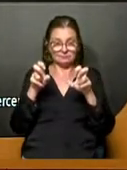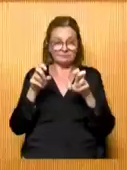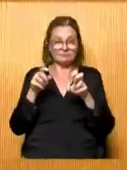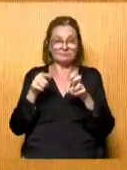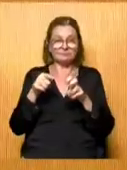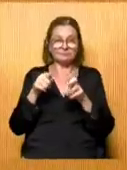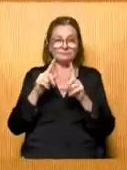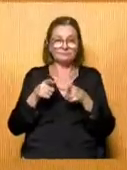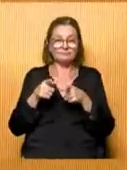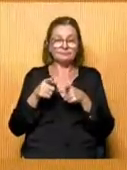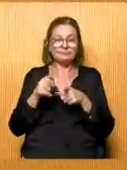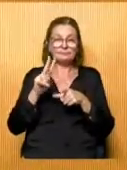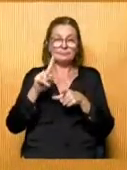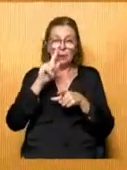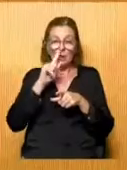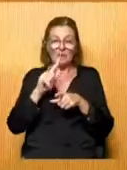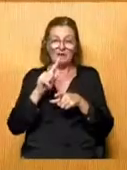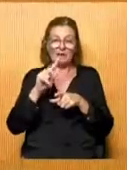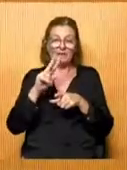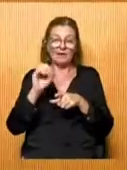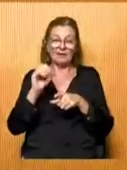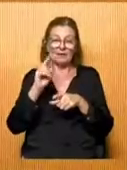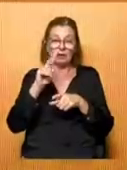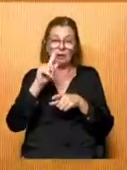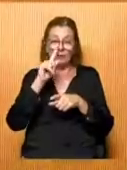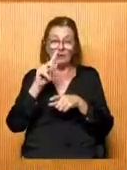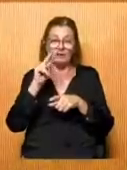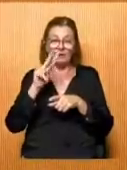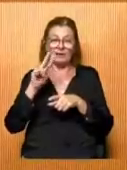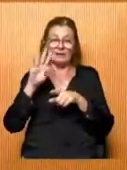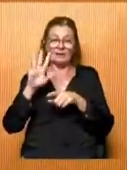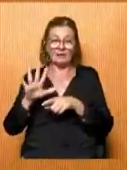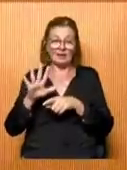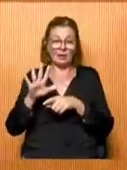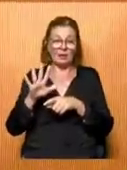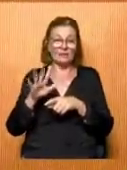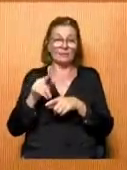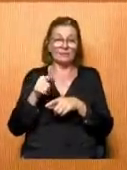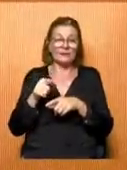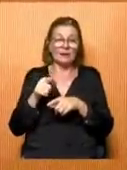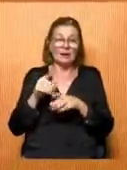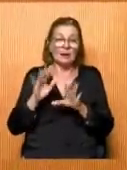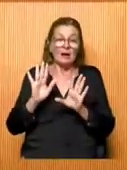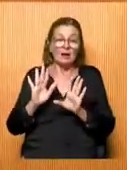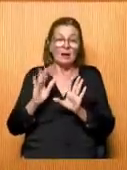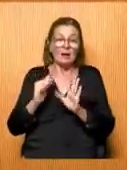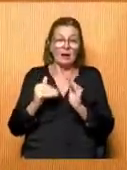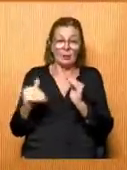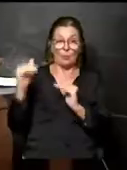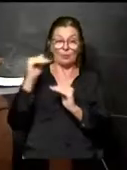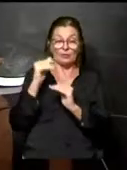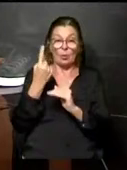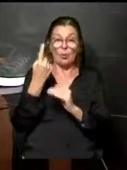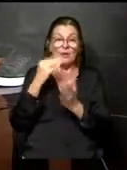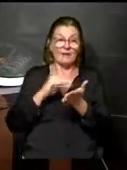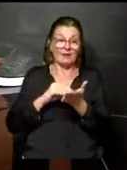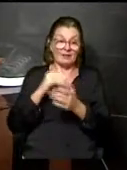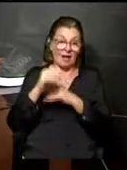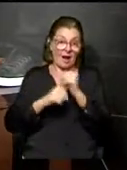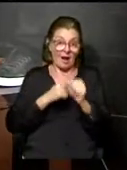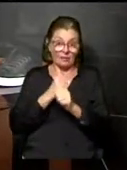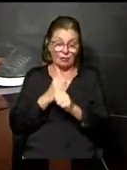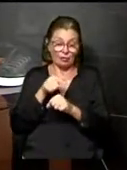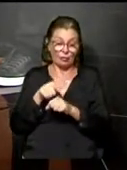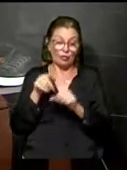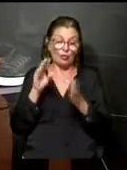legislatura, 2020-2025, son 49 diarios de sesión, que al menos hay una intervención